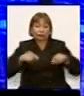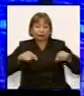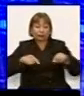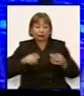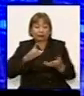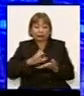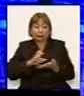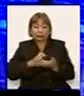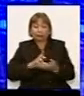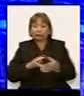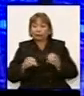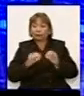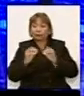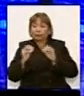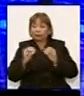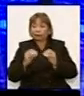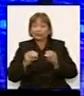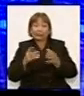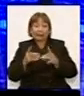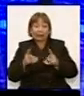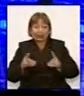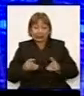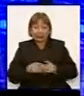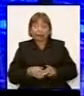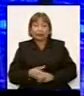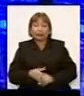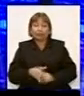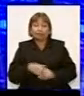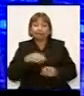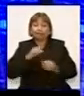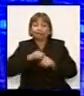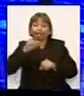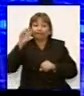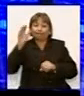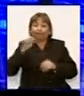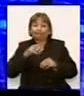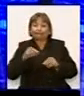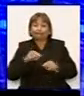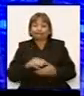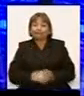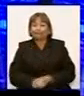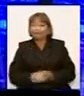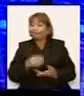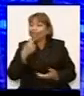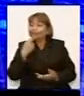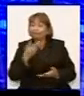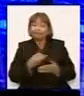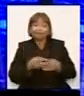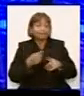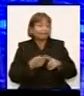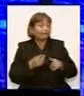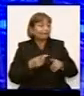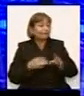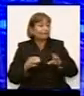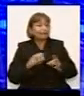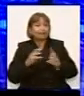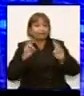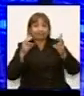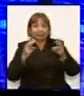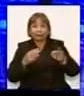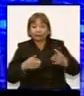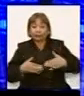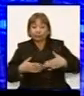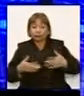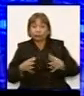van a reunir con los alcaldes distritales, ¿no?, de Cerro de Pasco, para poder tratar de cierta forma este tema, poder